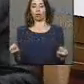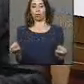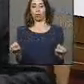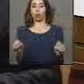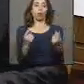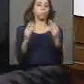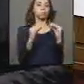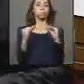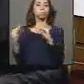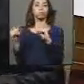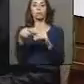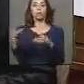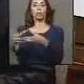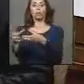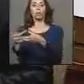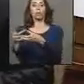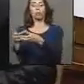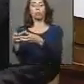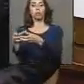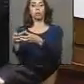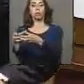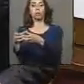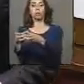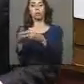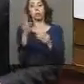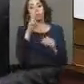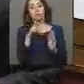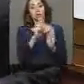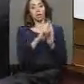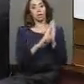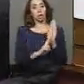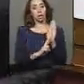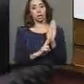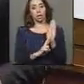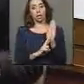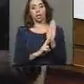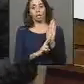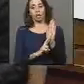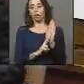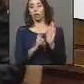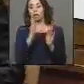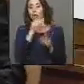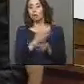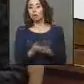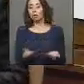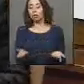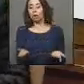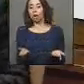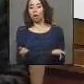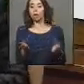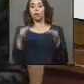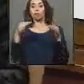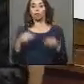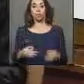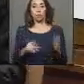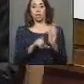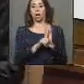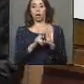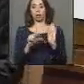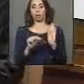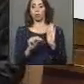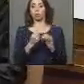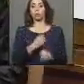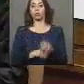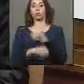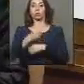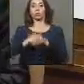una negociación colectiva no reglada, que carece de todo tipo de formalidad legal, pero que existe